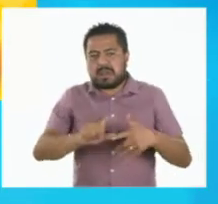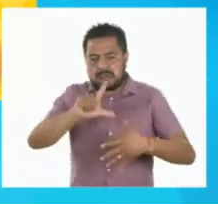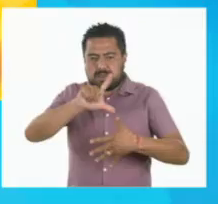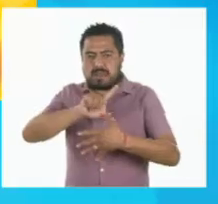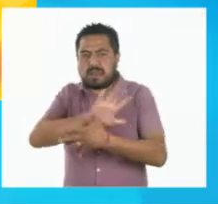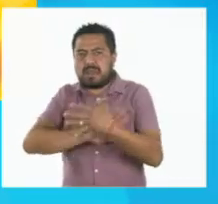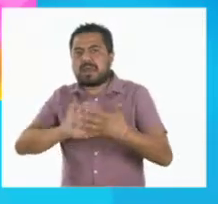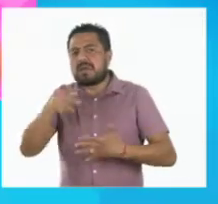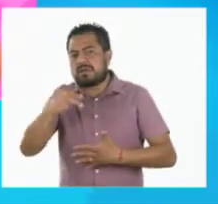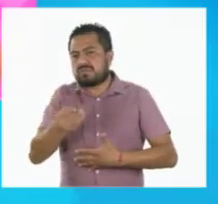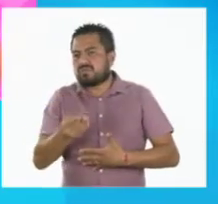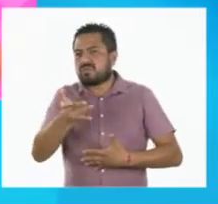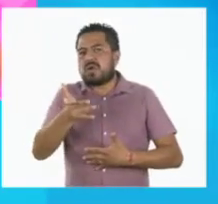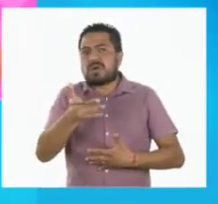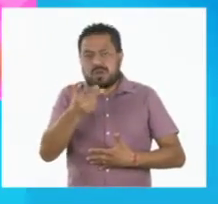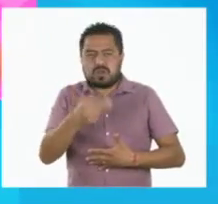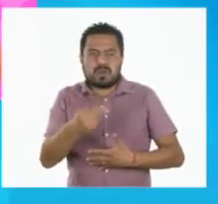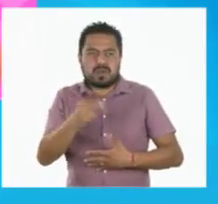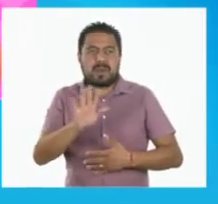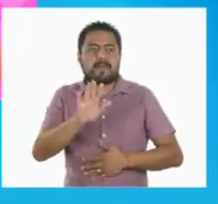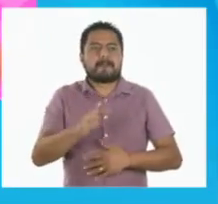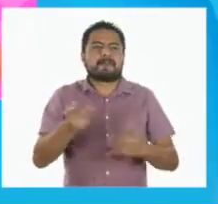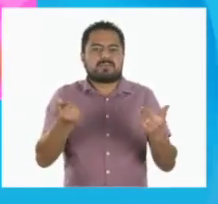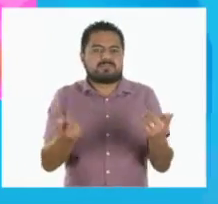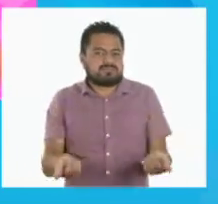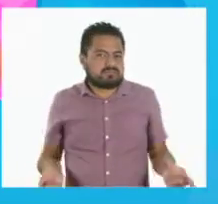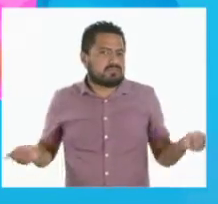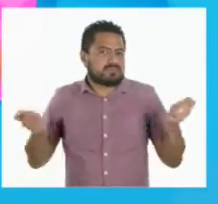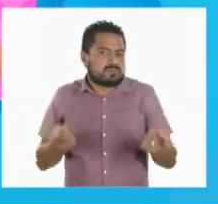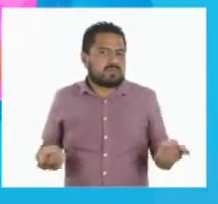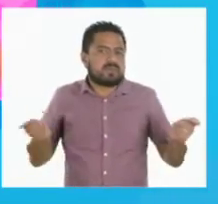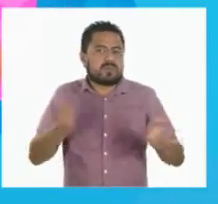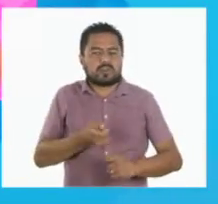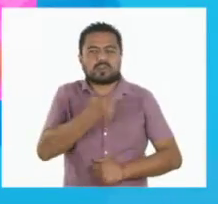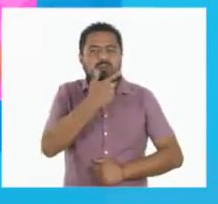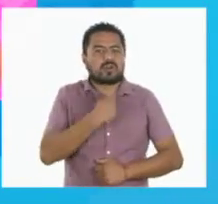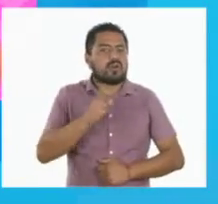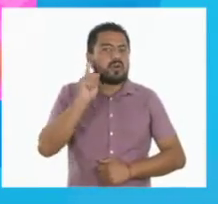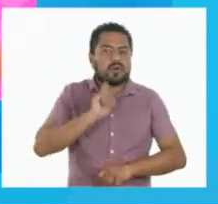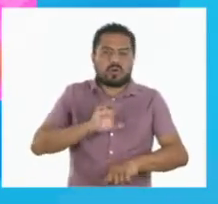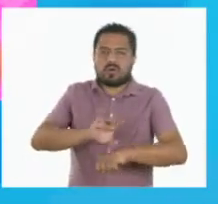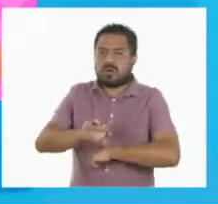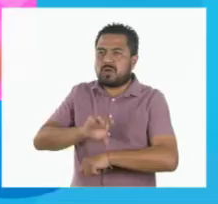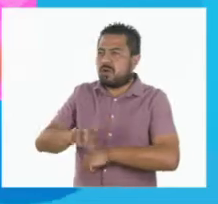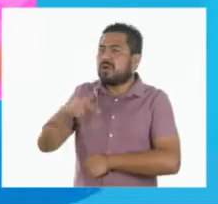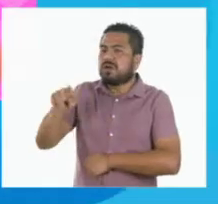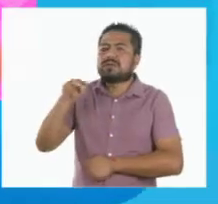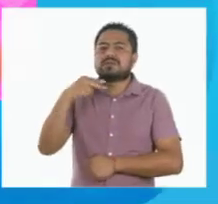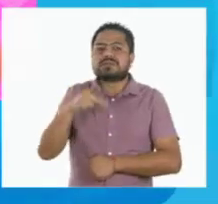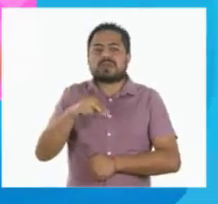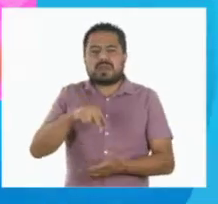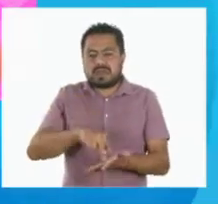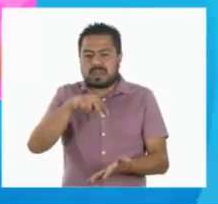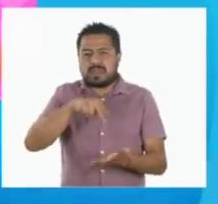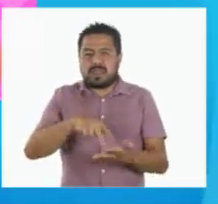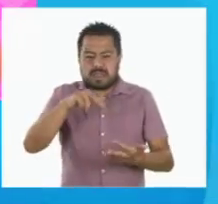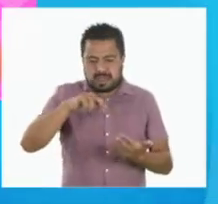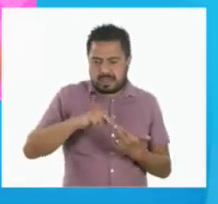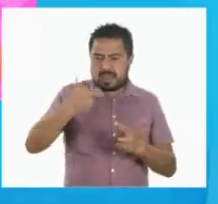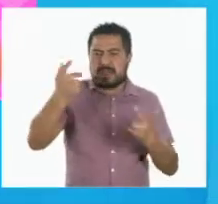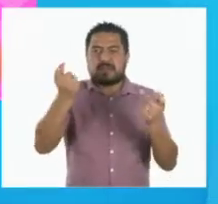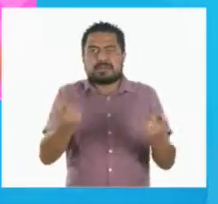Latina. La cuerda. Las niñas y los niños de Colombia llaman saltar lazo a la